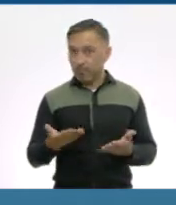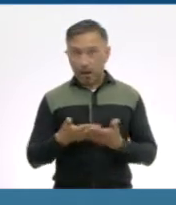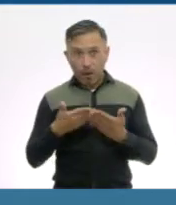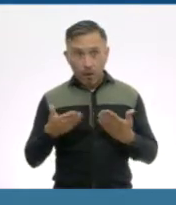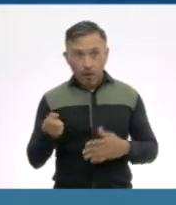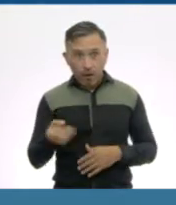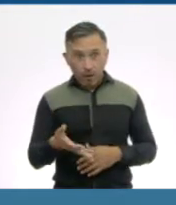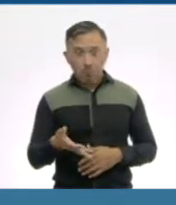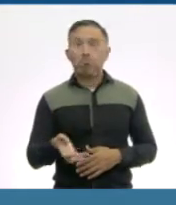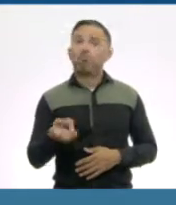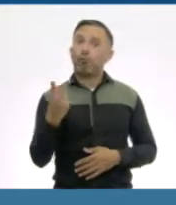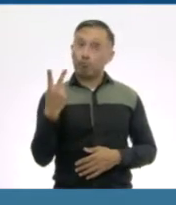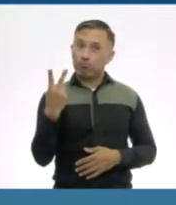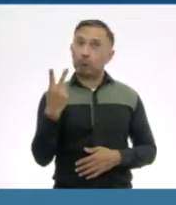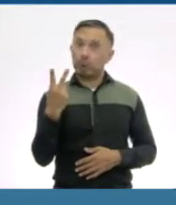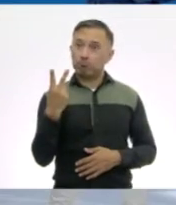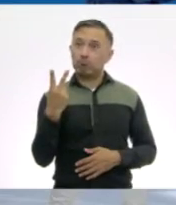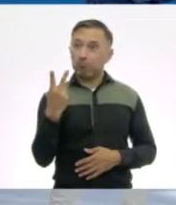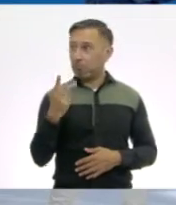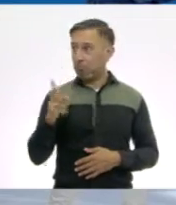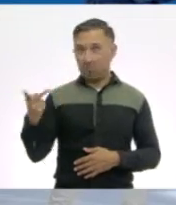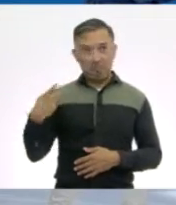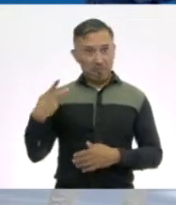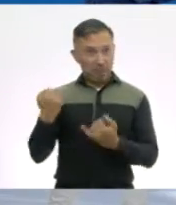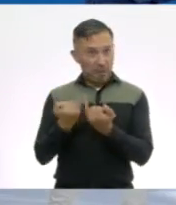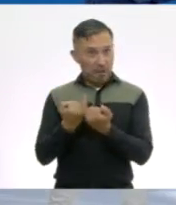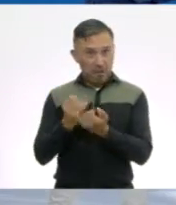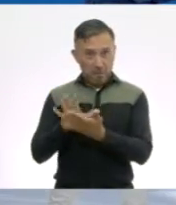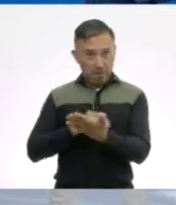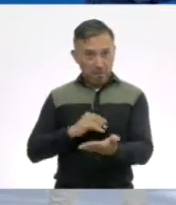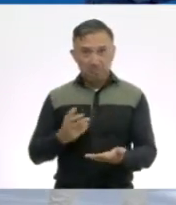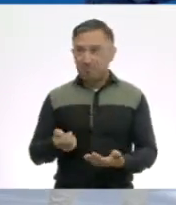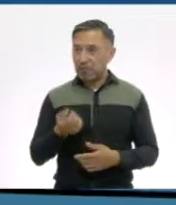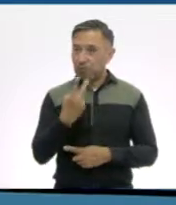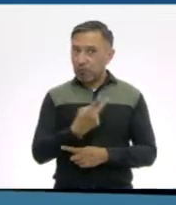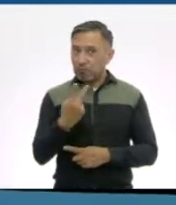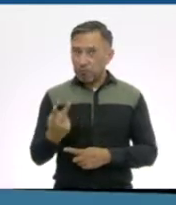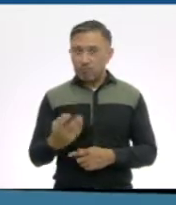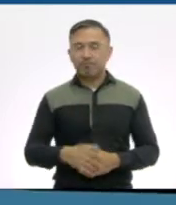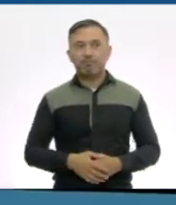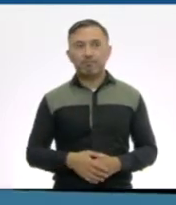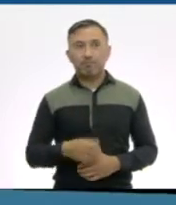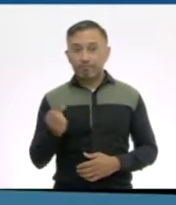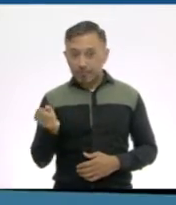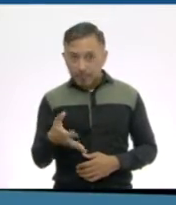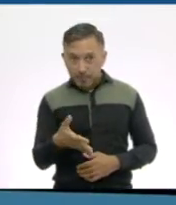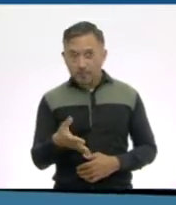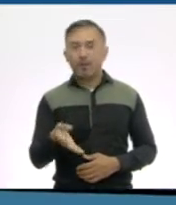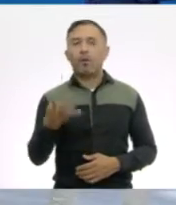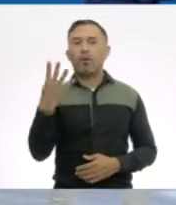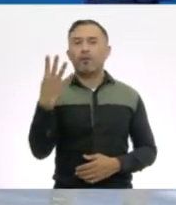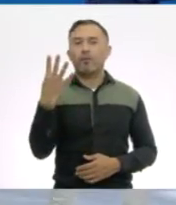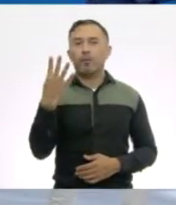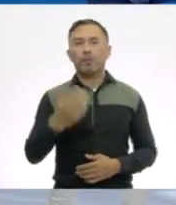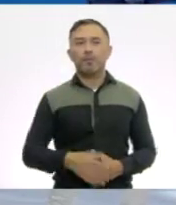Ah, igual. 2. 2. Copiándote. Exacto. Que salgan igualito los números. Y